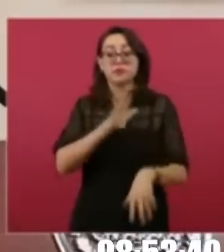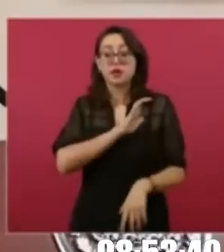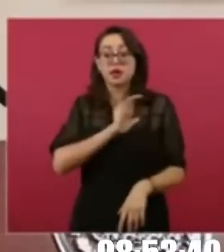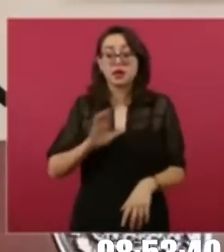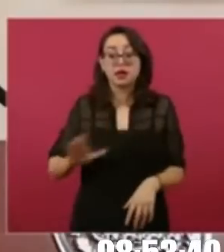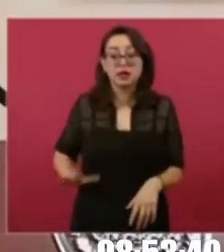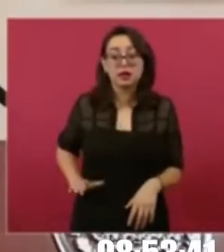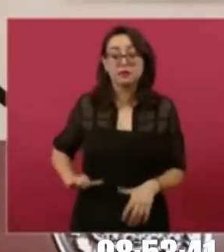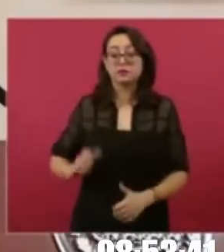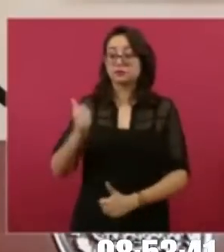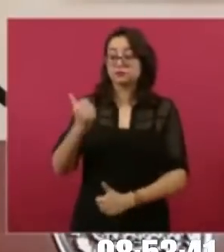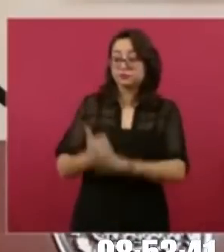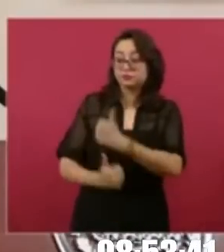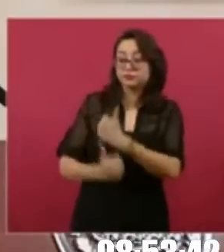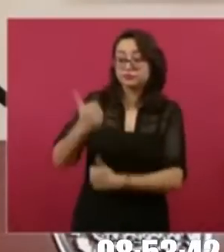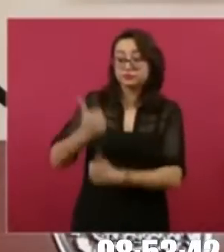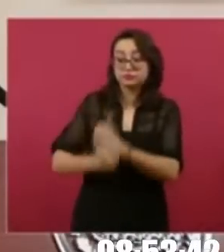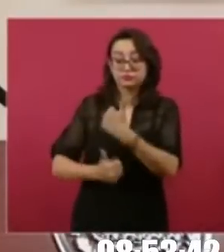asuntos